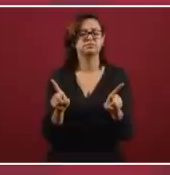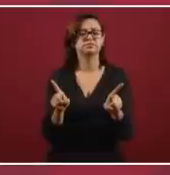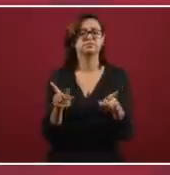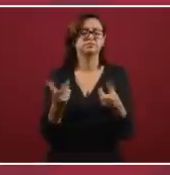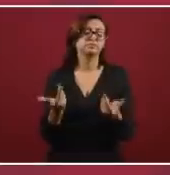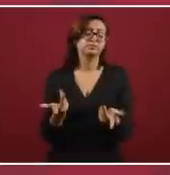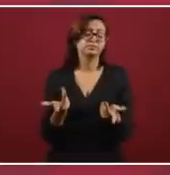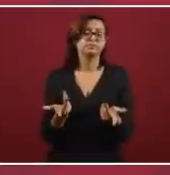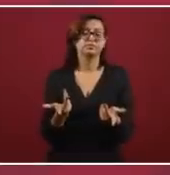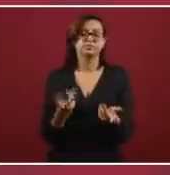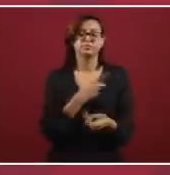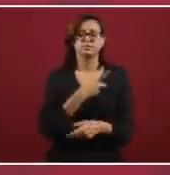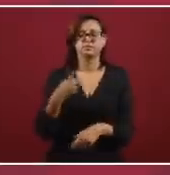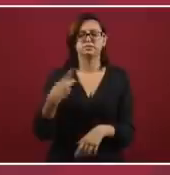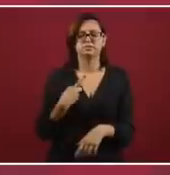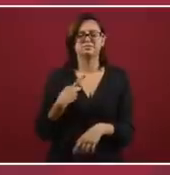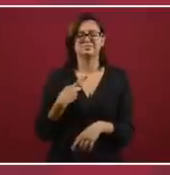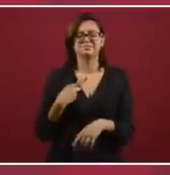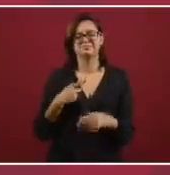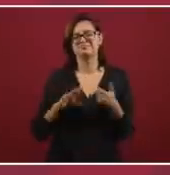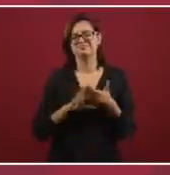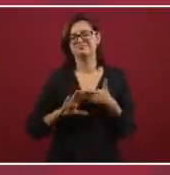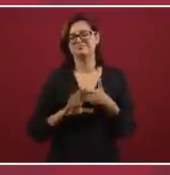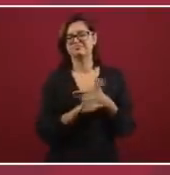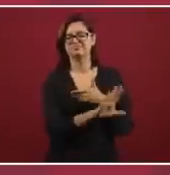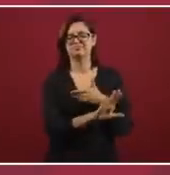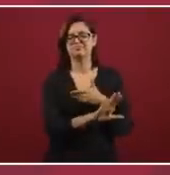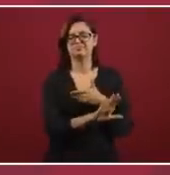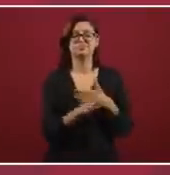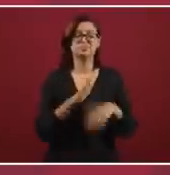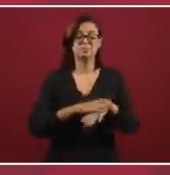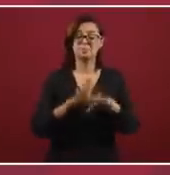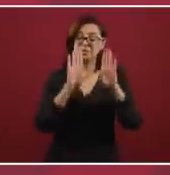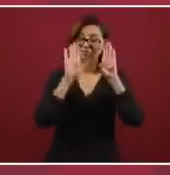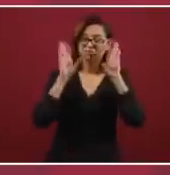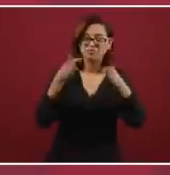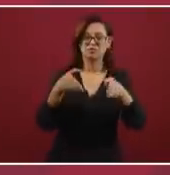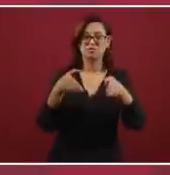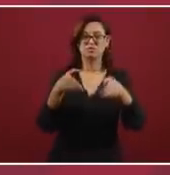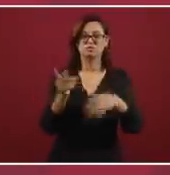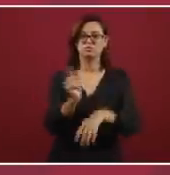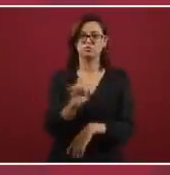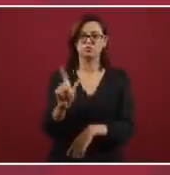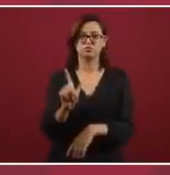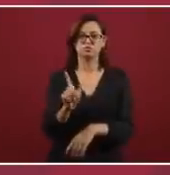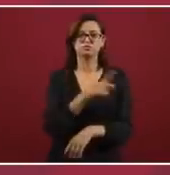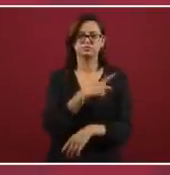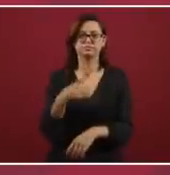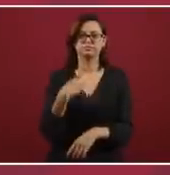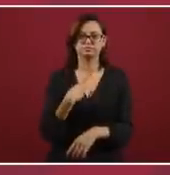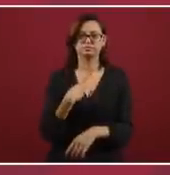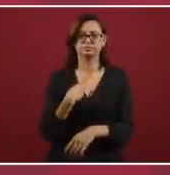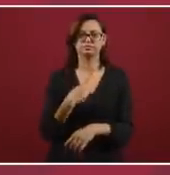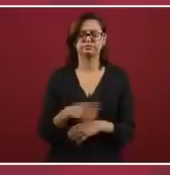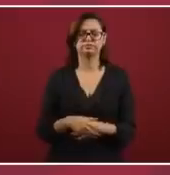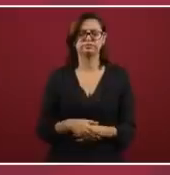y debemos de alejarnos de eso, tenemos que ver las cosas con profesionalismo,